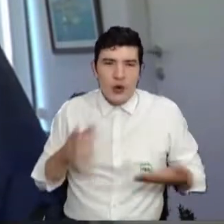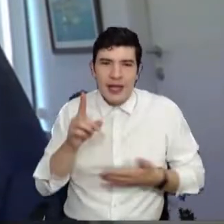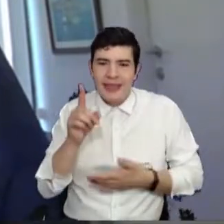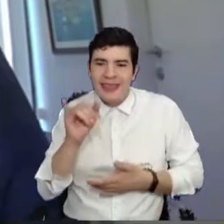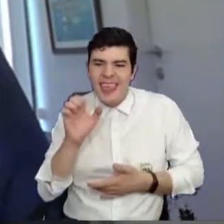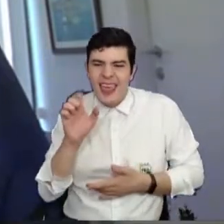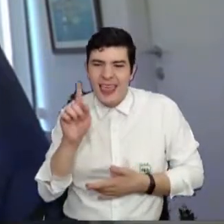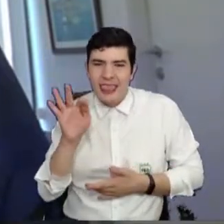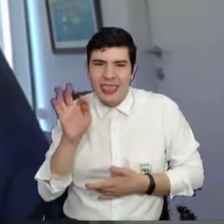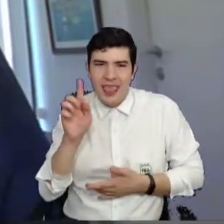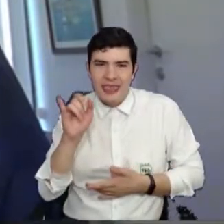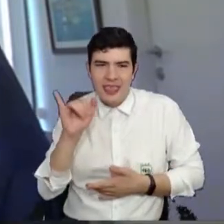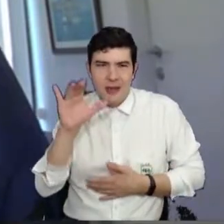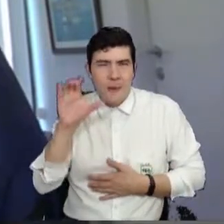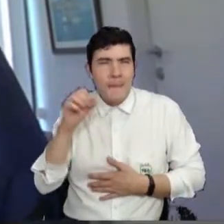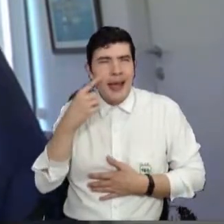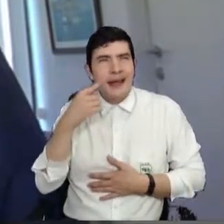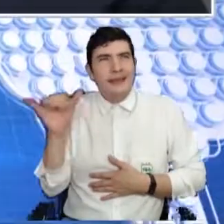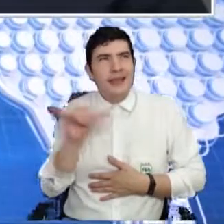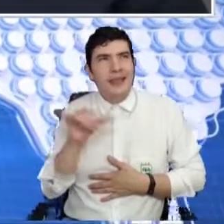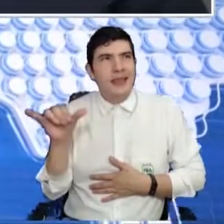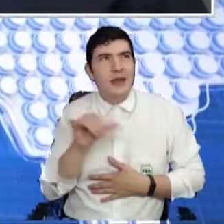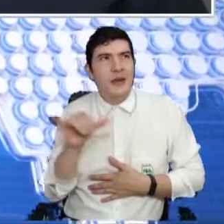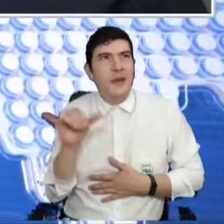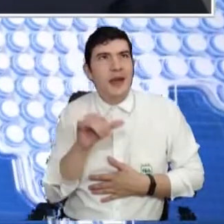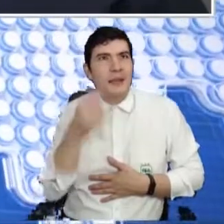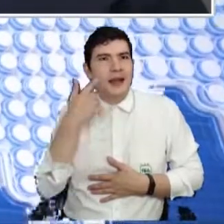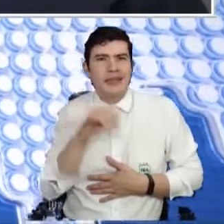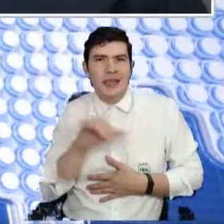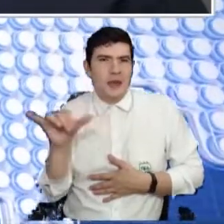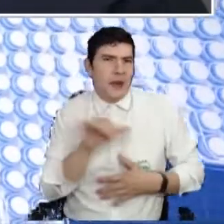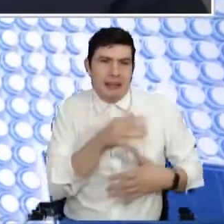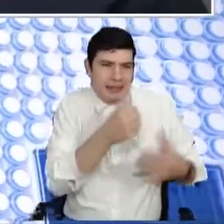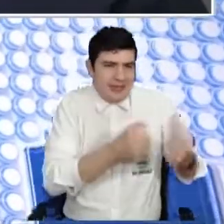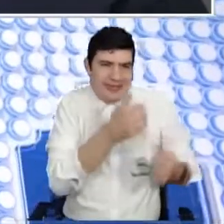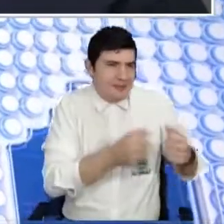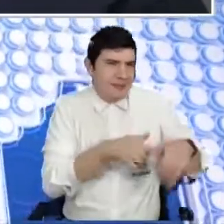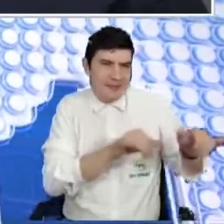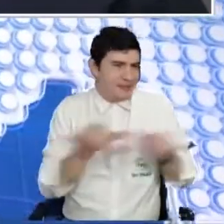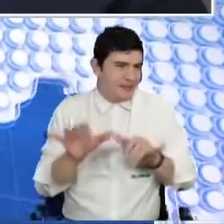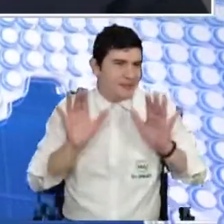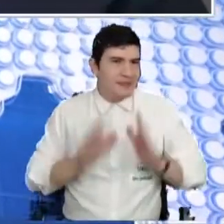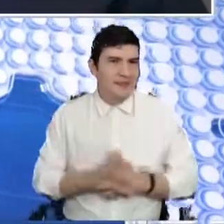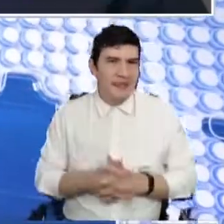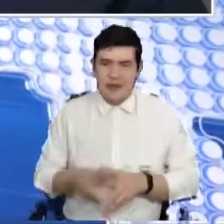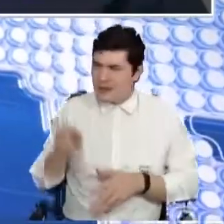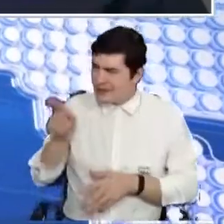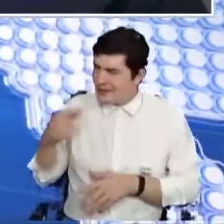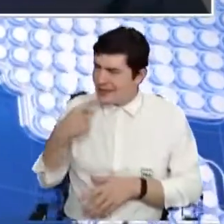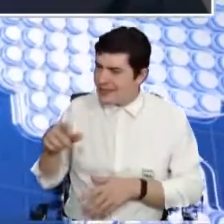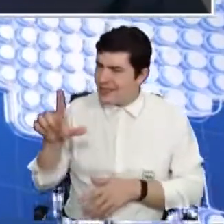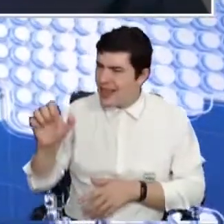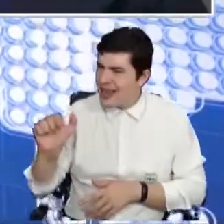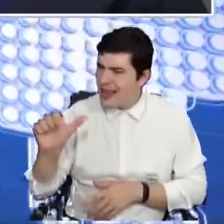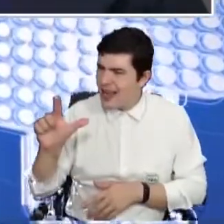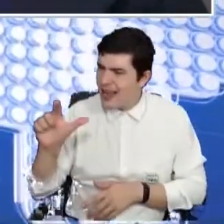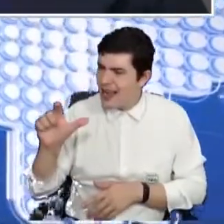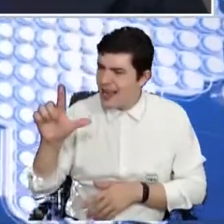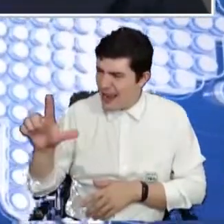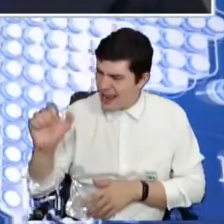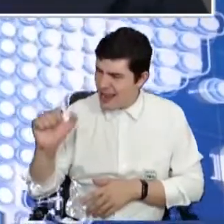lo que pudiera ser un agente probiótico. Doctor, usted nos habla de un derivado de la leche, la lactoferrina. ¿De qué manera